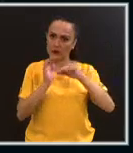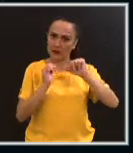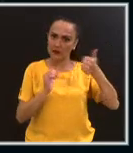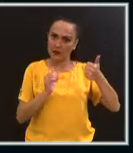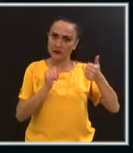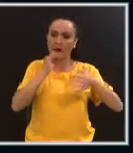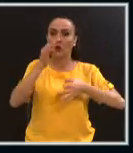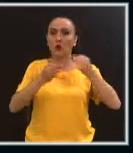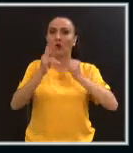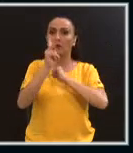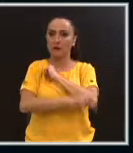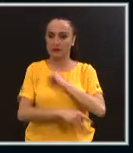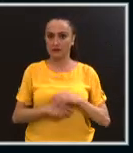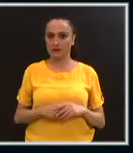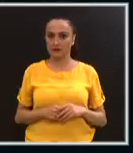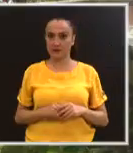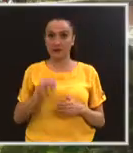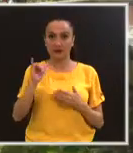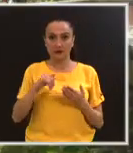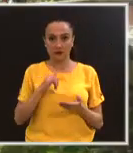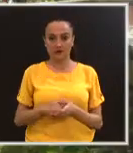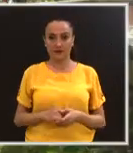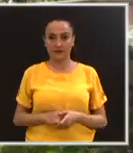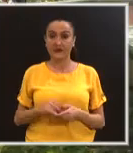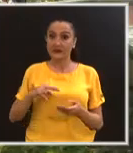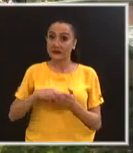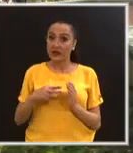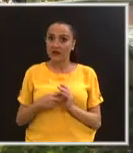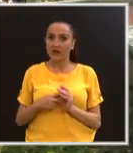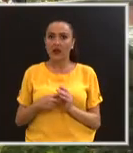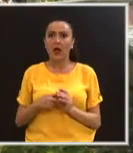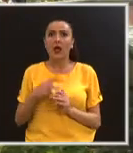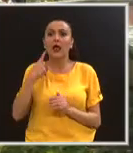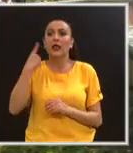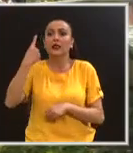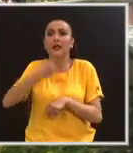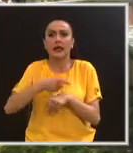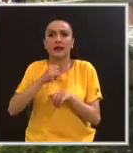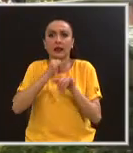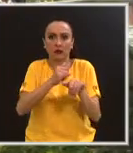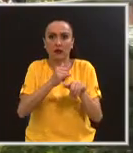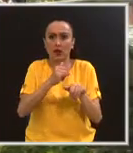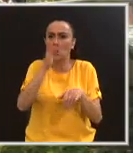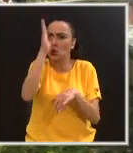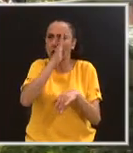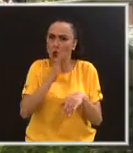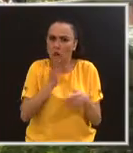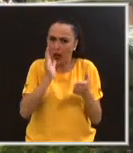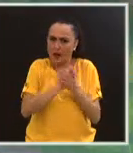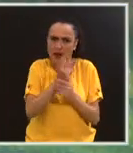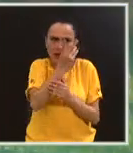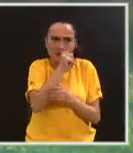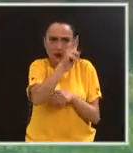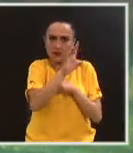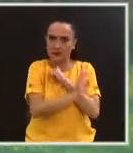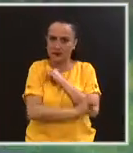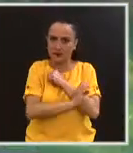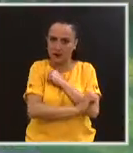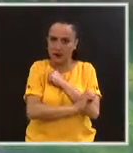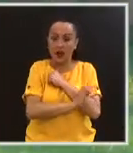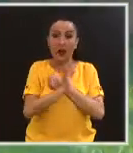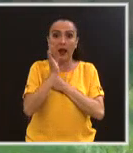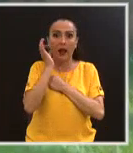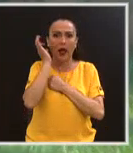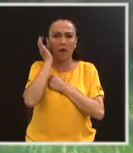ante el juzgado penal de San José es decir a tan solo días de denunciar que nunca se había casado con el extranjero la